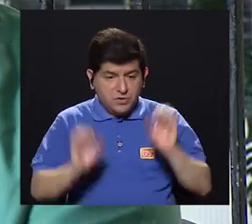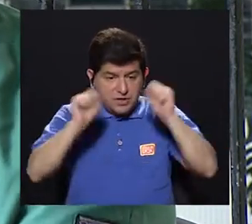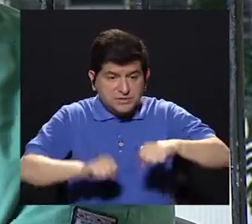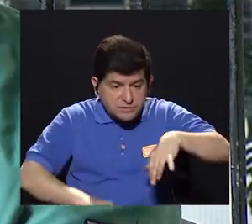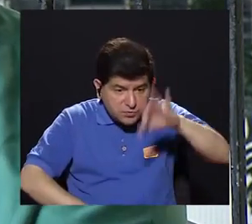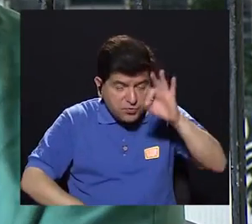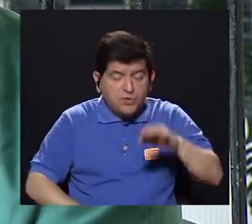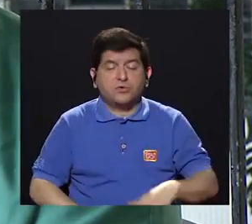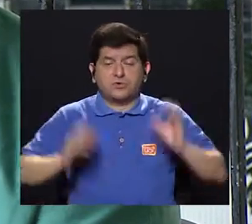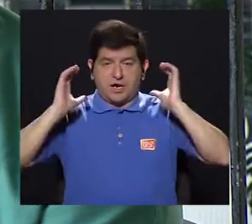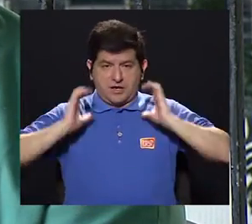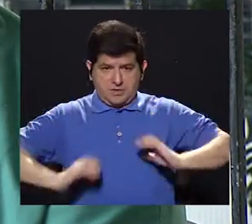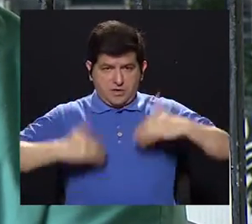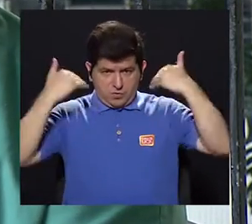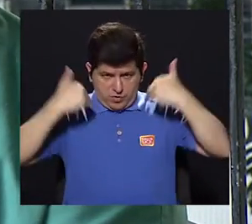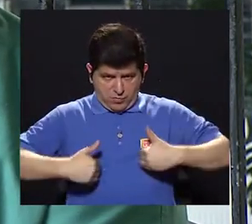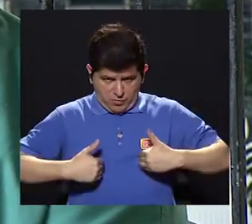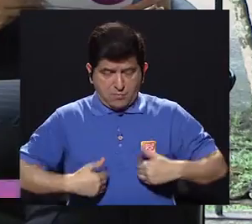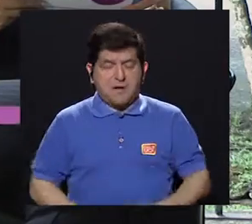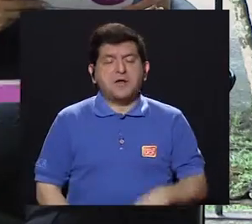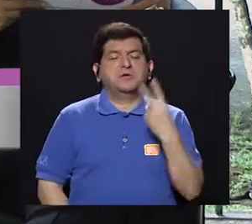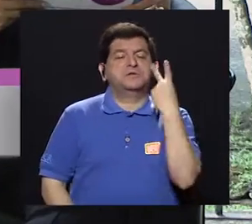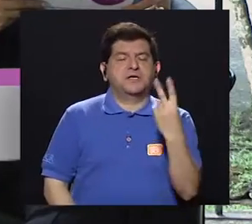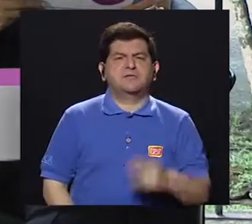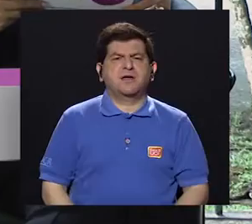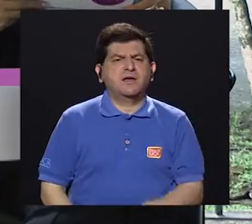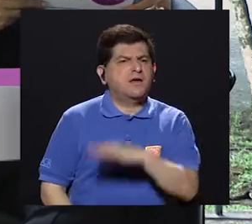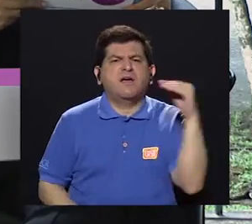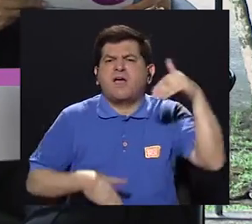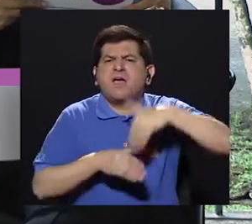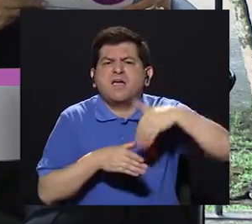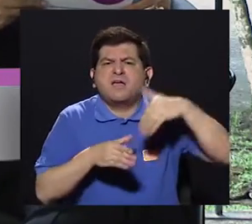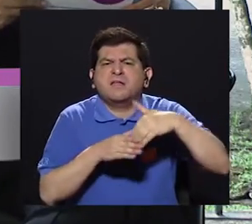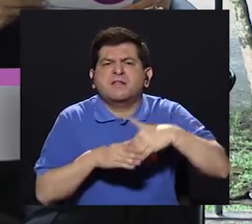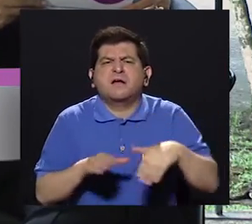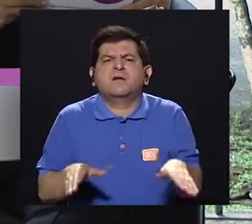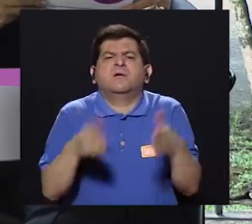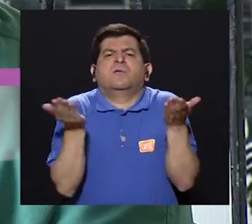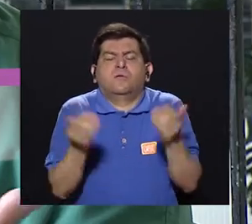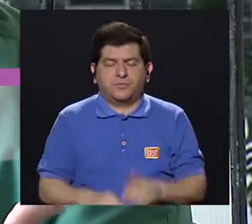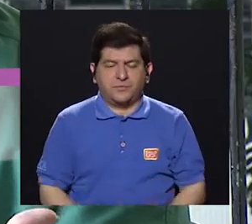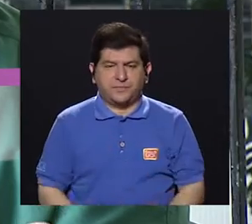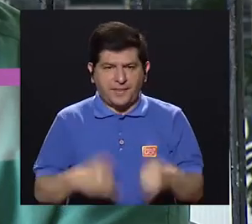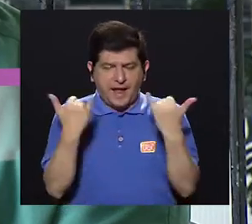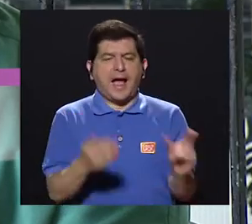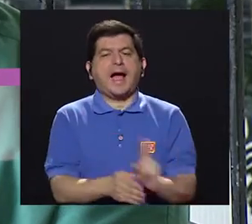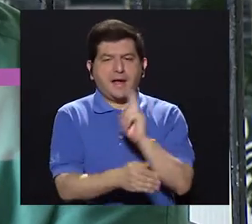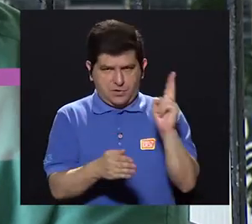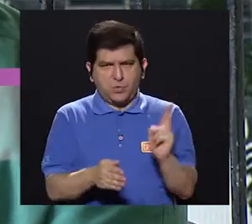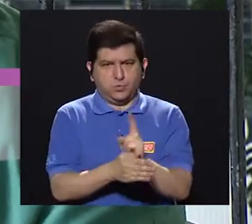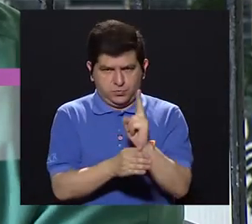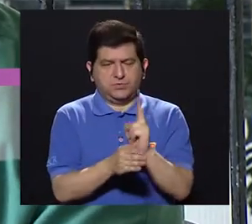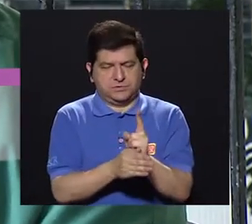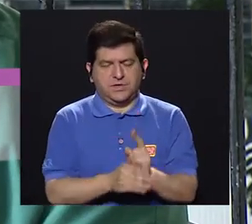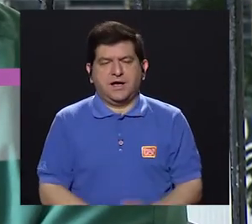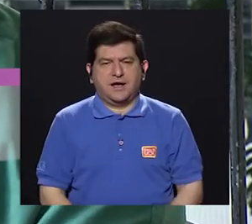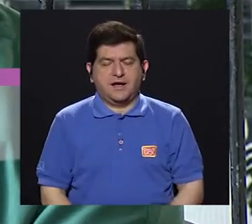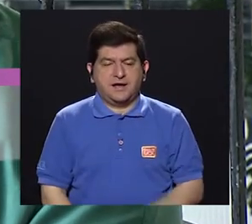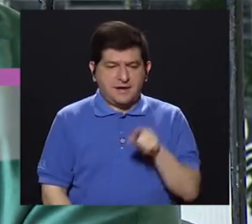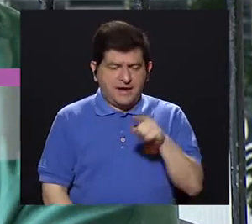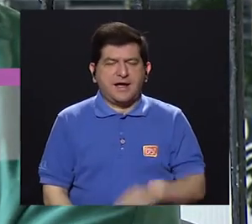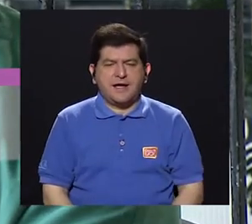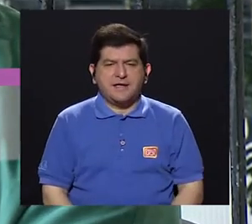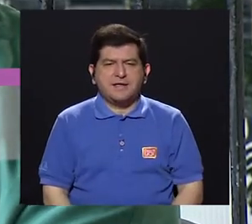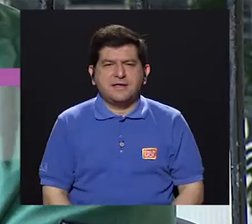humano se hace visible, ¿verdad? ¿Y la interna? La exposición interna es aquella donde ya utilizamos